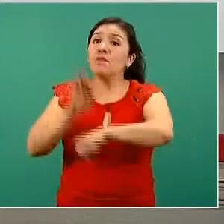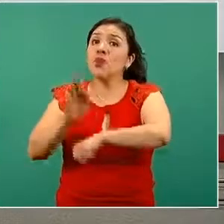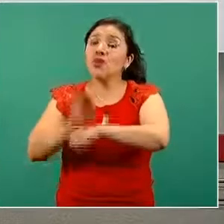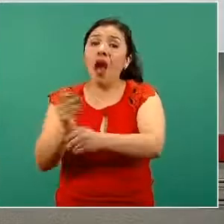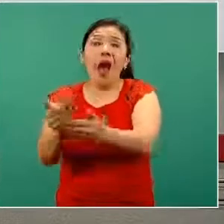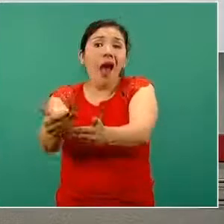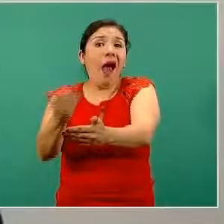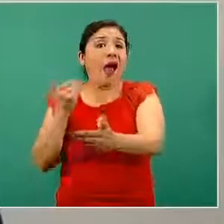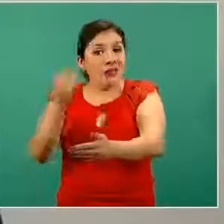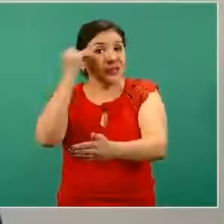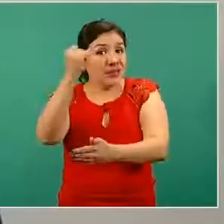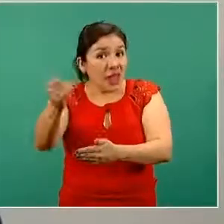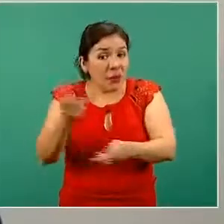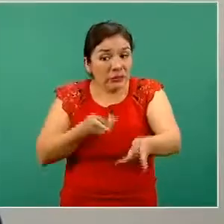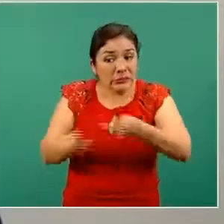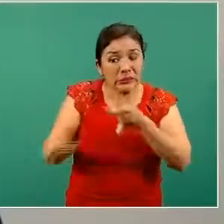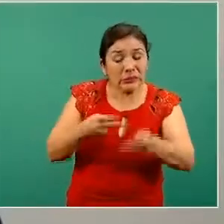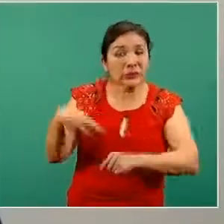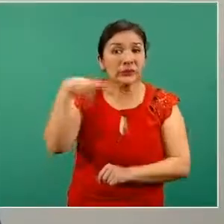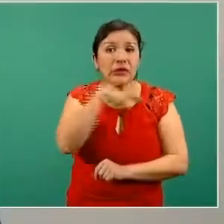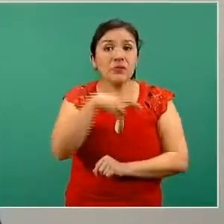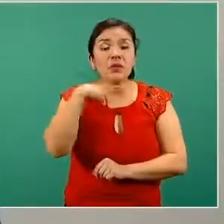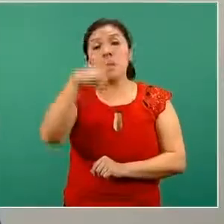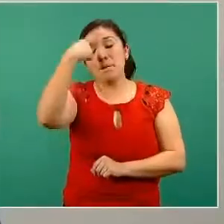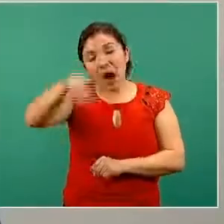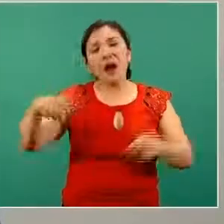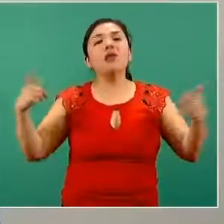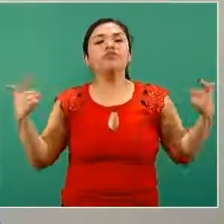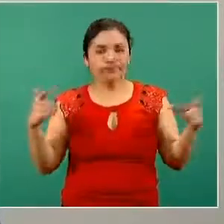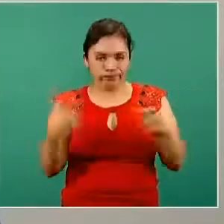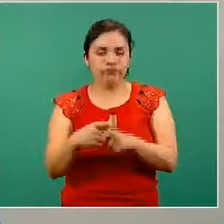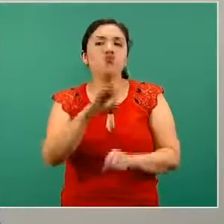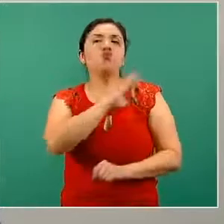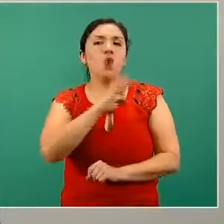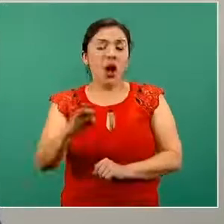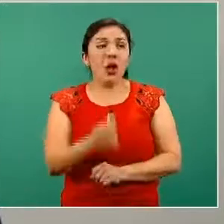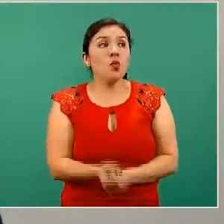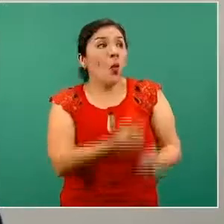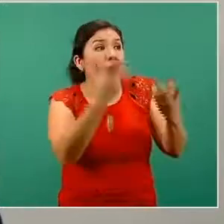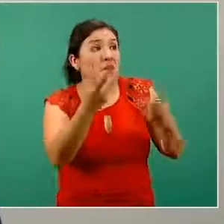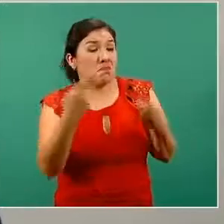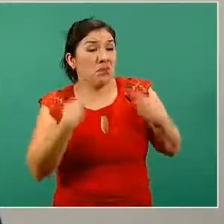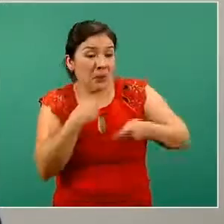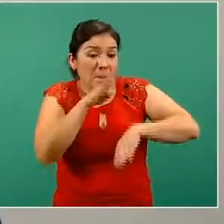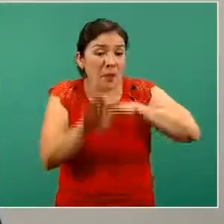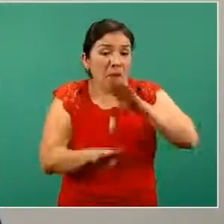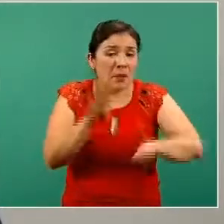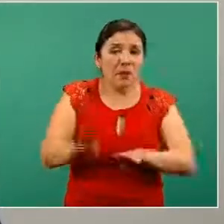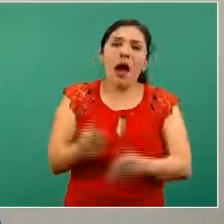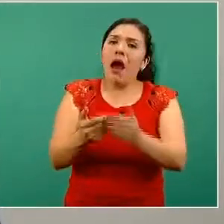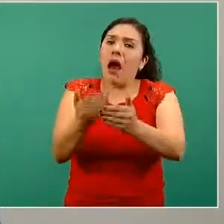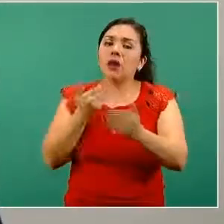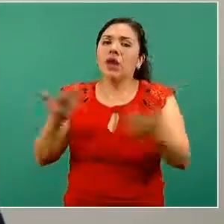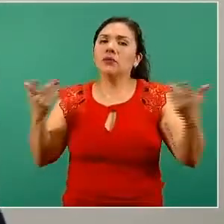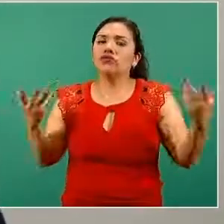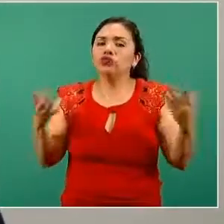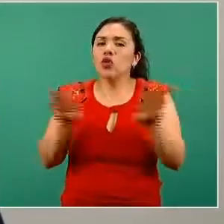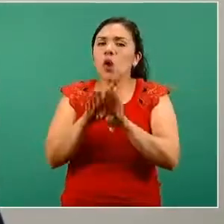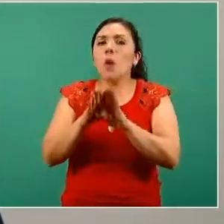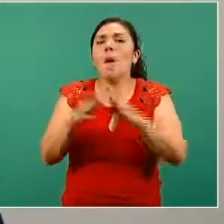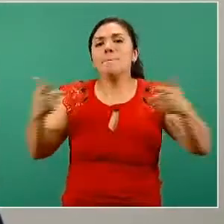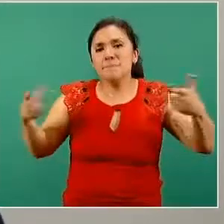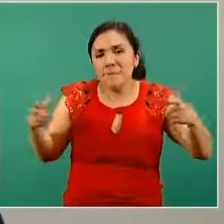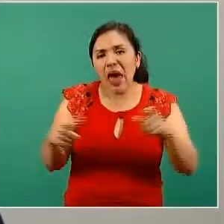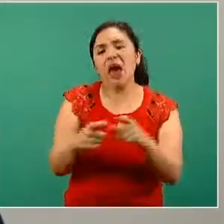antes posible, precisamente para disminuir estos indicadores de afectación y obviamente